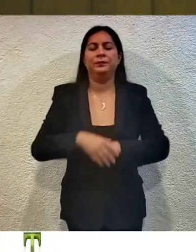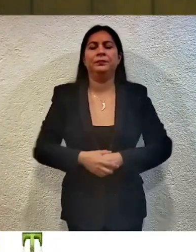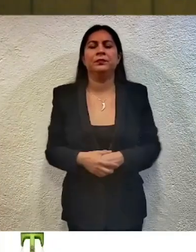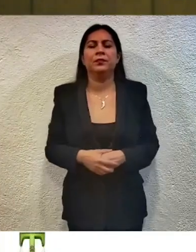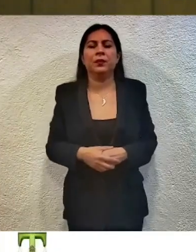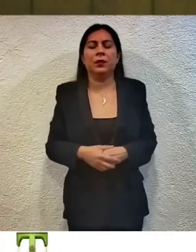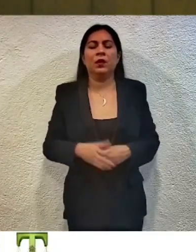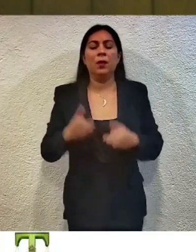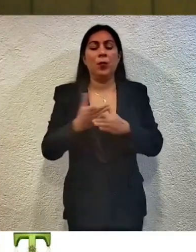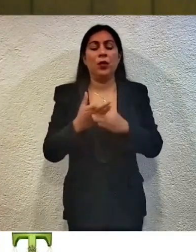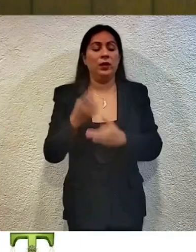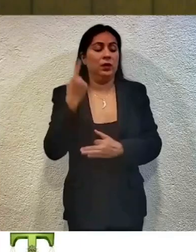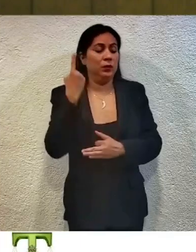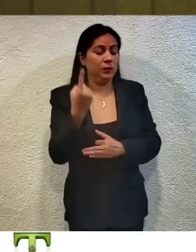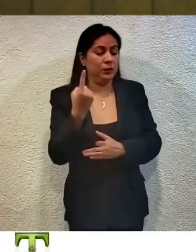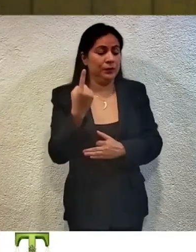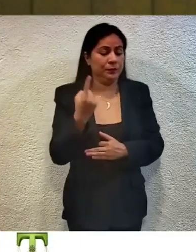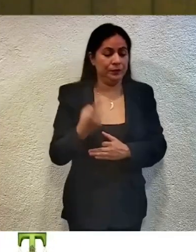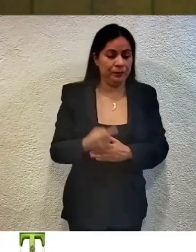Morena 1,